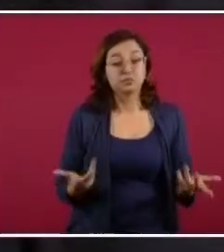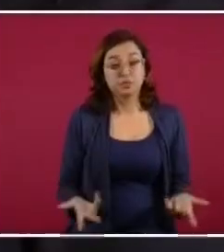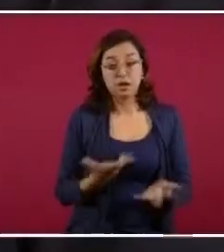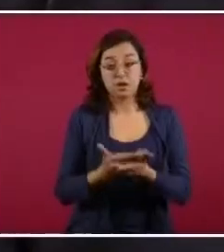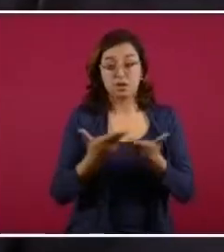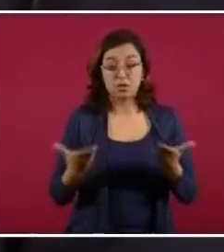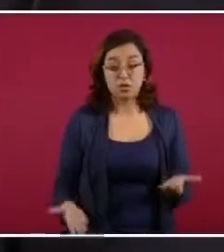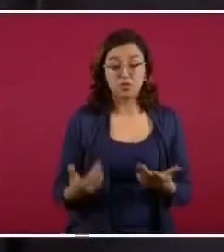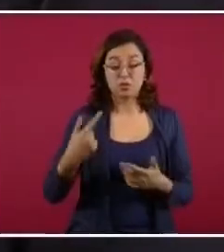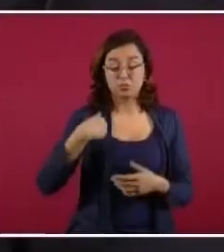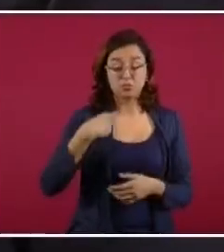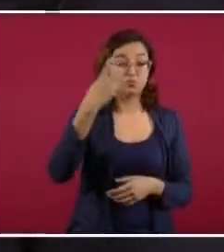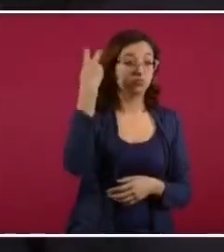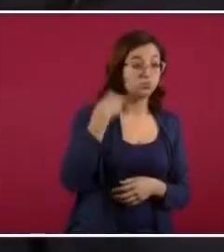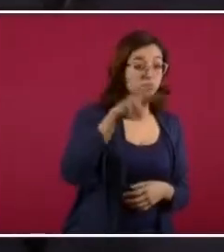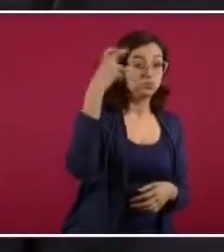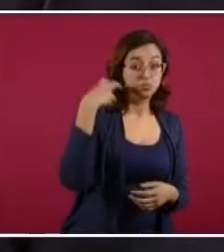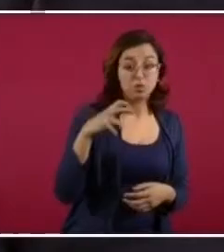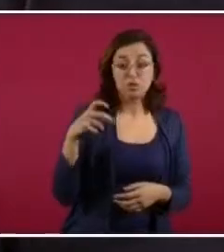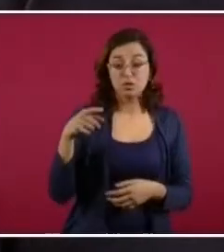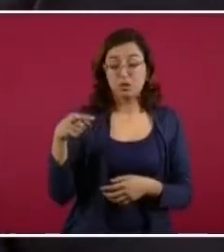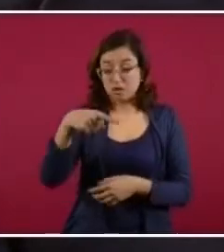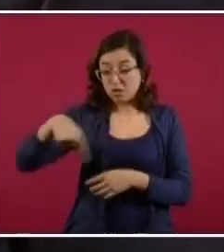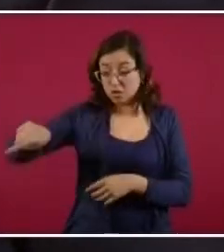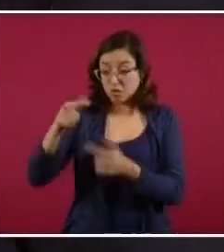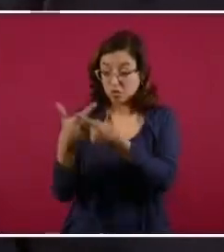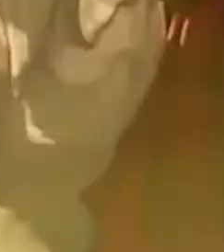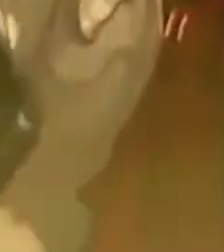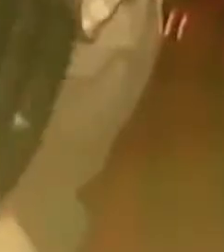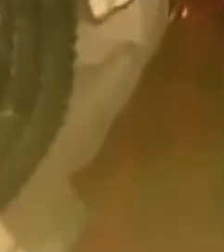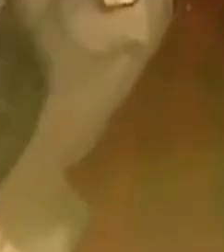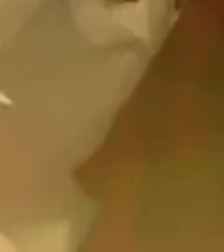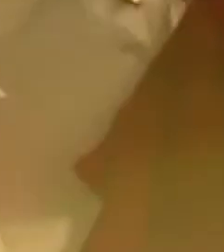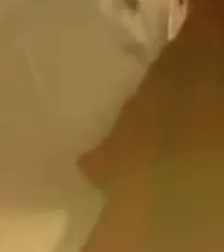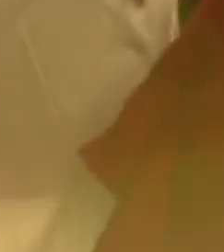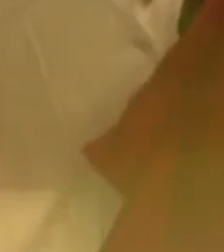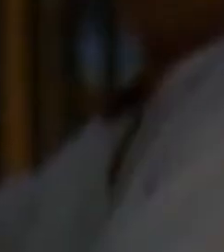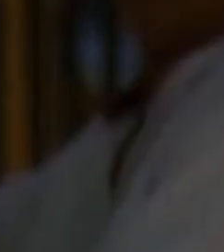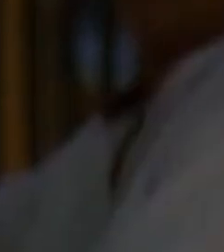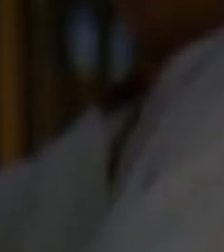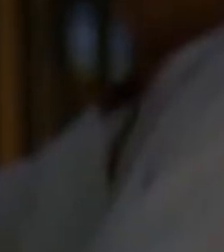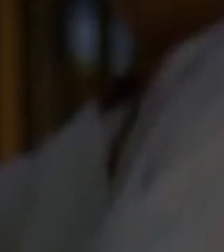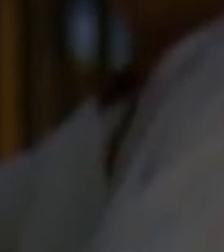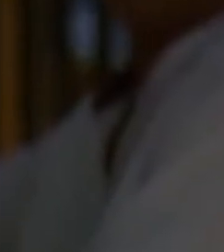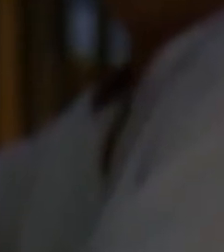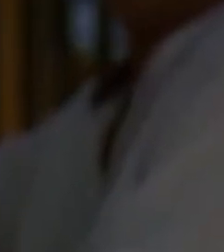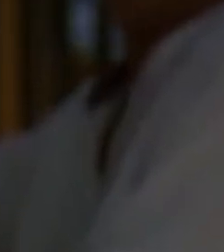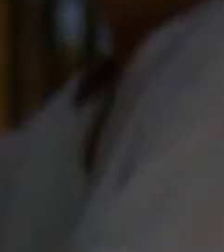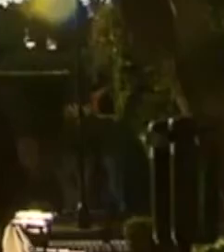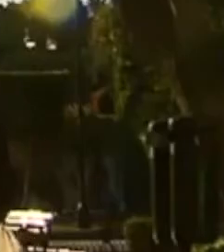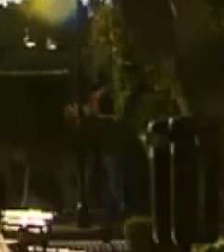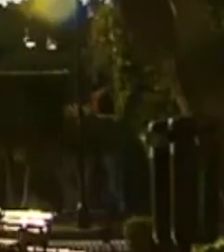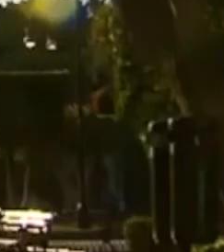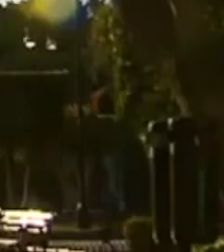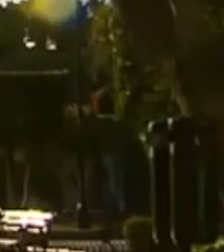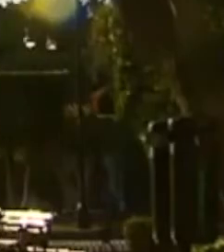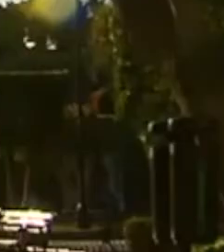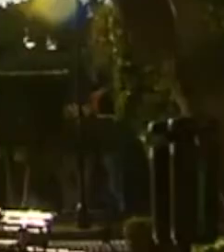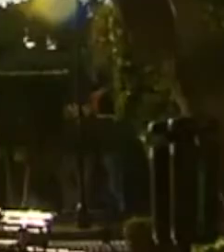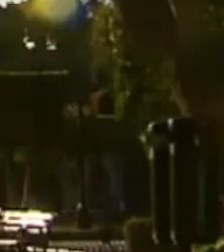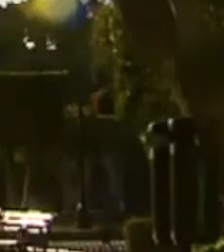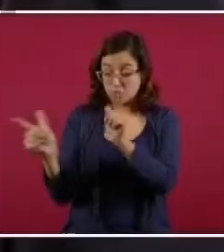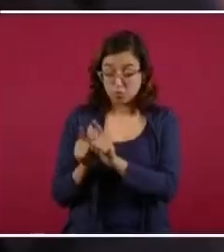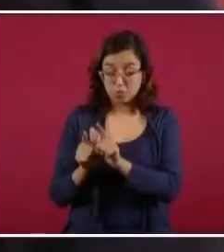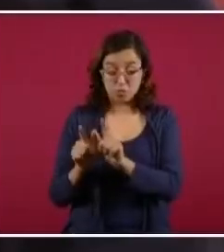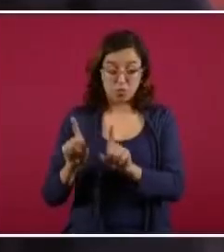desarrollo y el bienestar. El mandatario destacó que los apoyos a los menos favorecidos llegarán a tiempo y se dará prioridad a los adultos mayores, niños